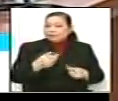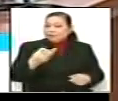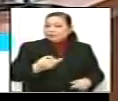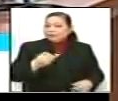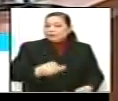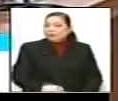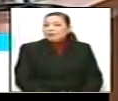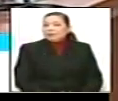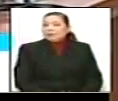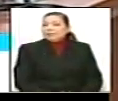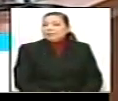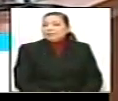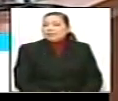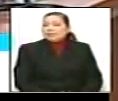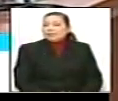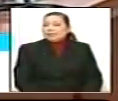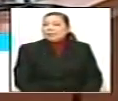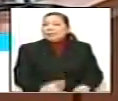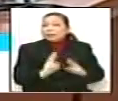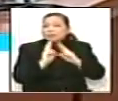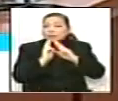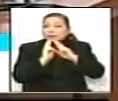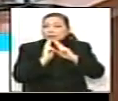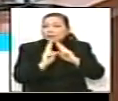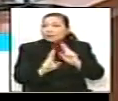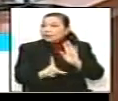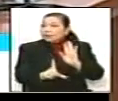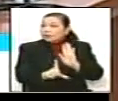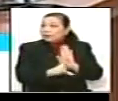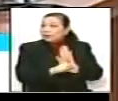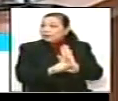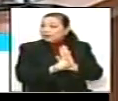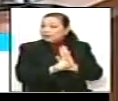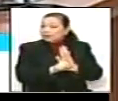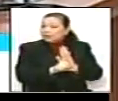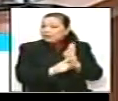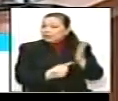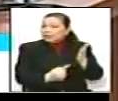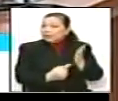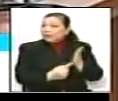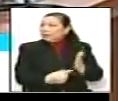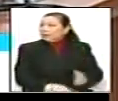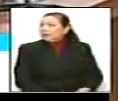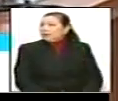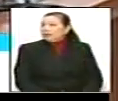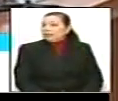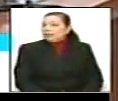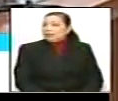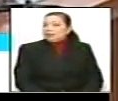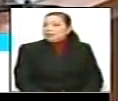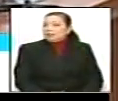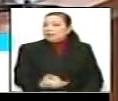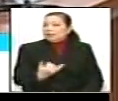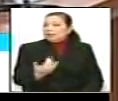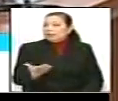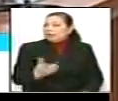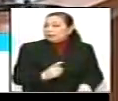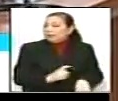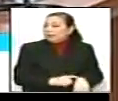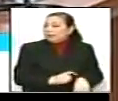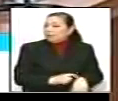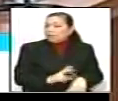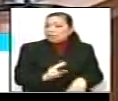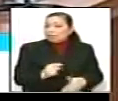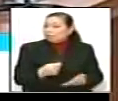especializada, por recomendaciones legales, por recomendaciones técnicas. Vuelvo a insistir, en este periodo no